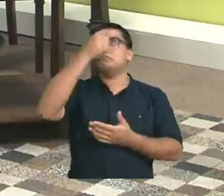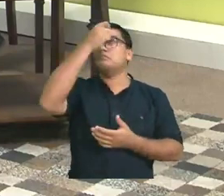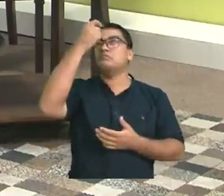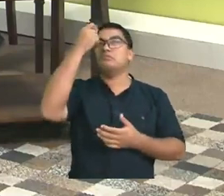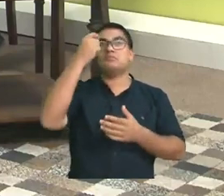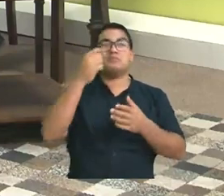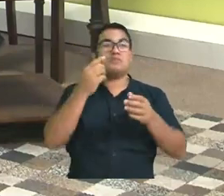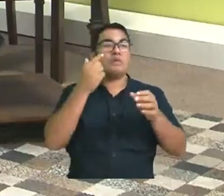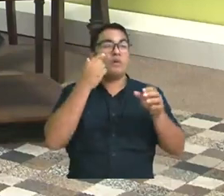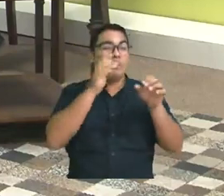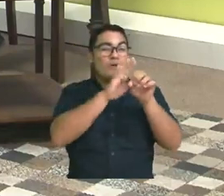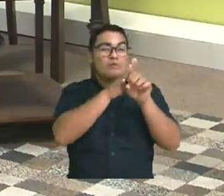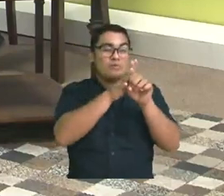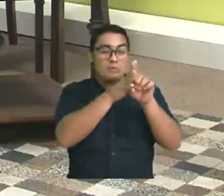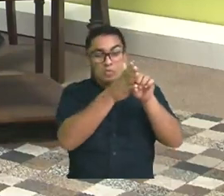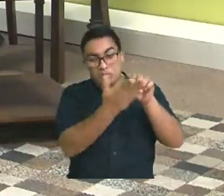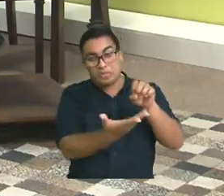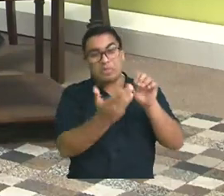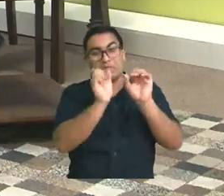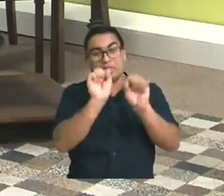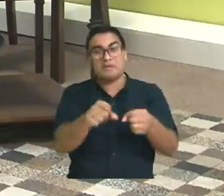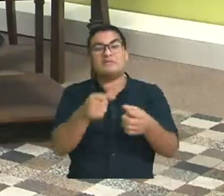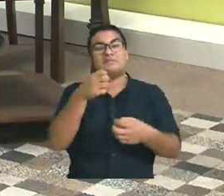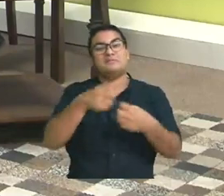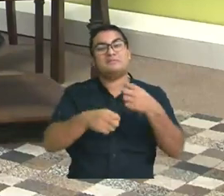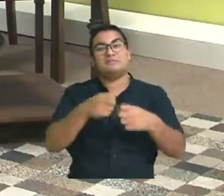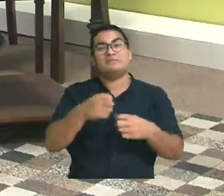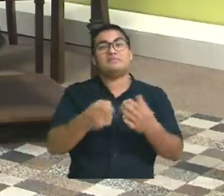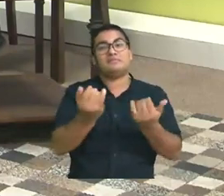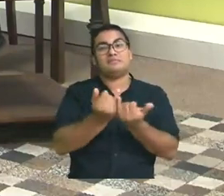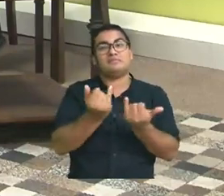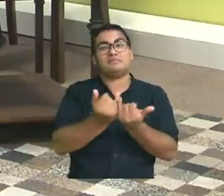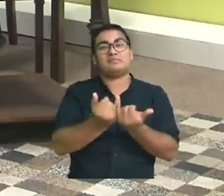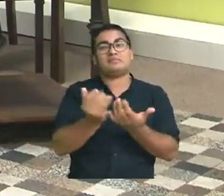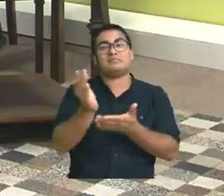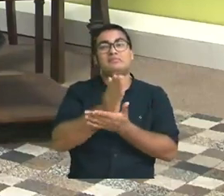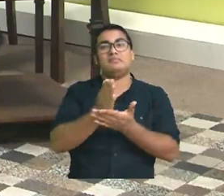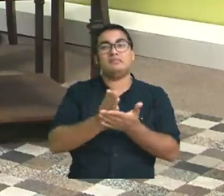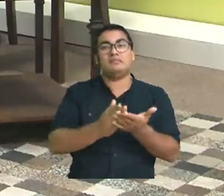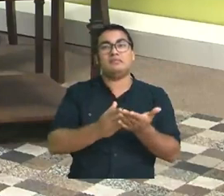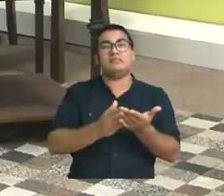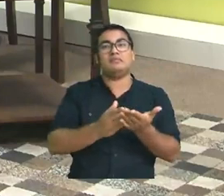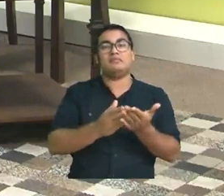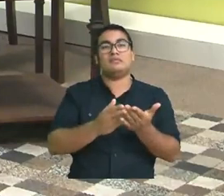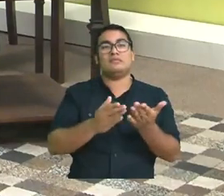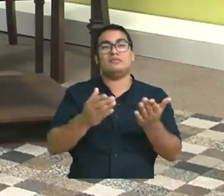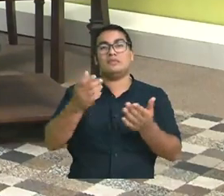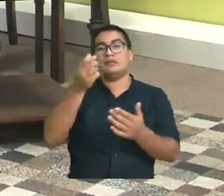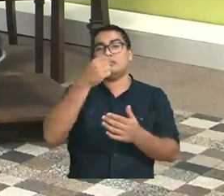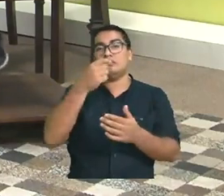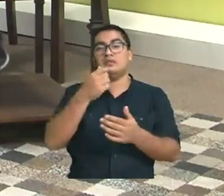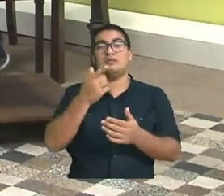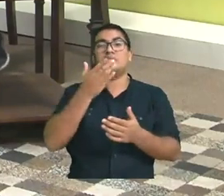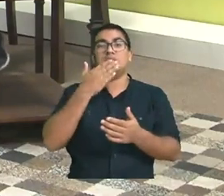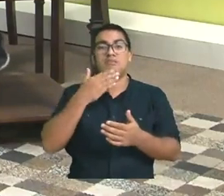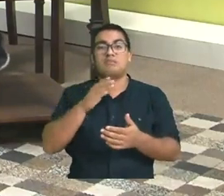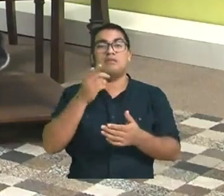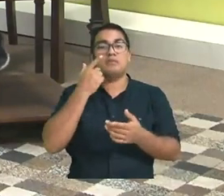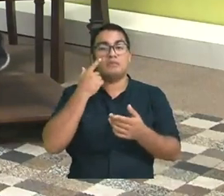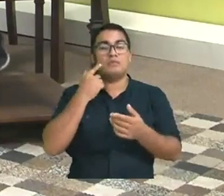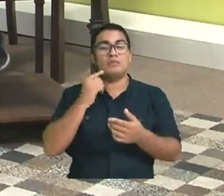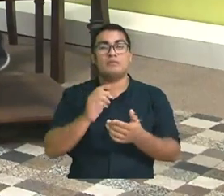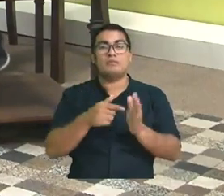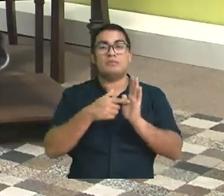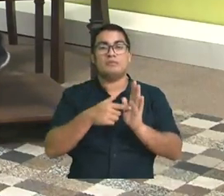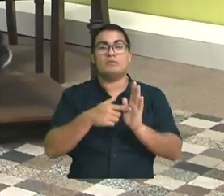del globo ocular a largo plazo. Y también existen medicamentos sistémicos que pueden disminuir la producción de lágrimas. Por